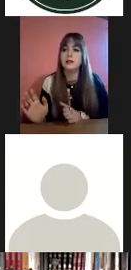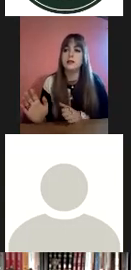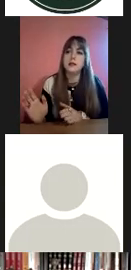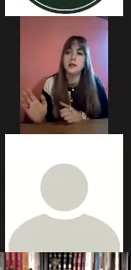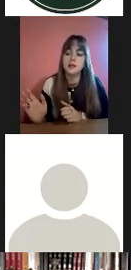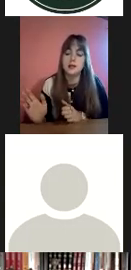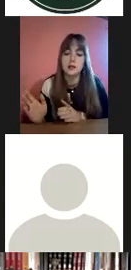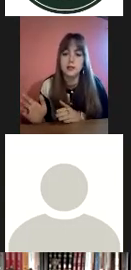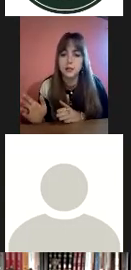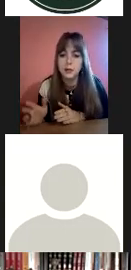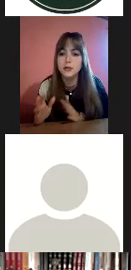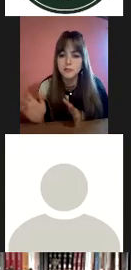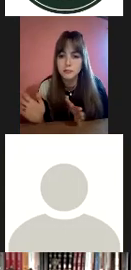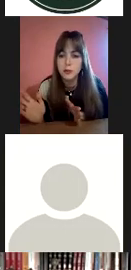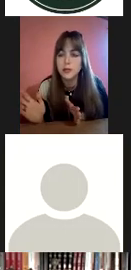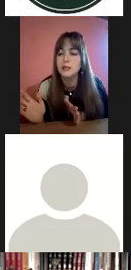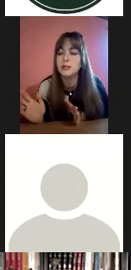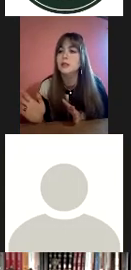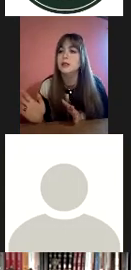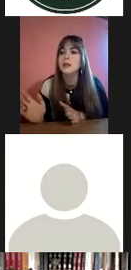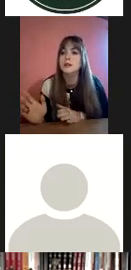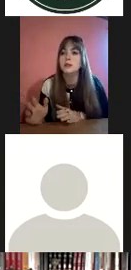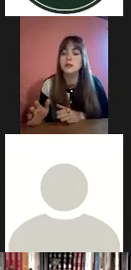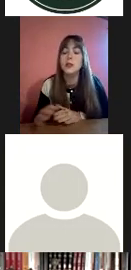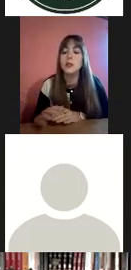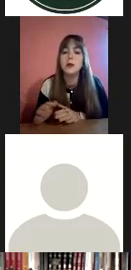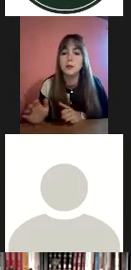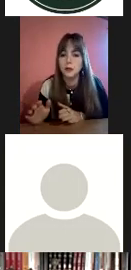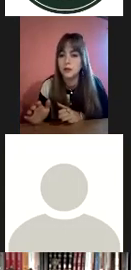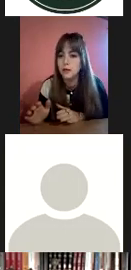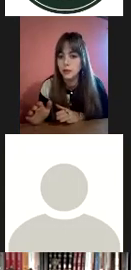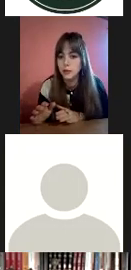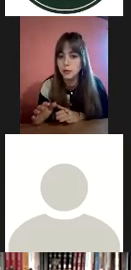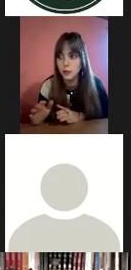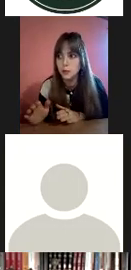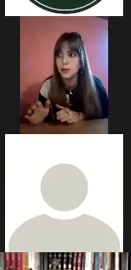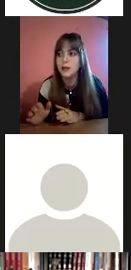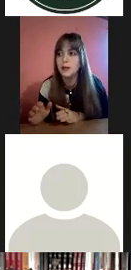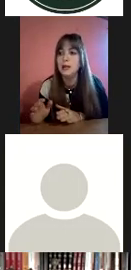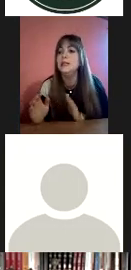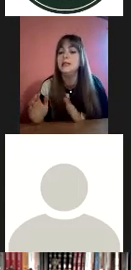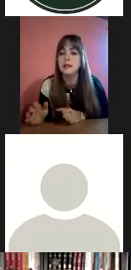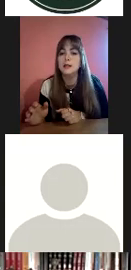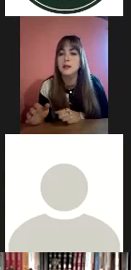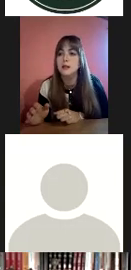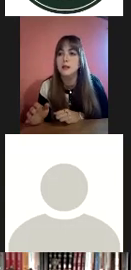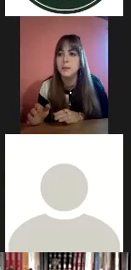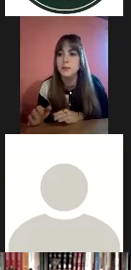porque se debe a que haya caja con cachorros, no hay castraciones, sino eso no puede ocurrir, realmente no puede ocurrir en la